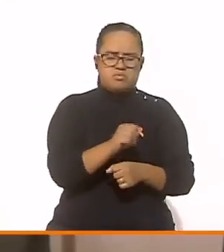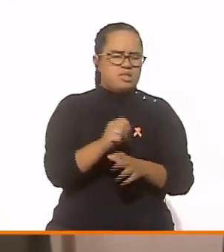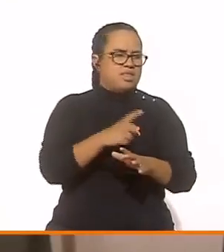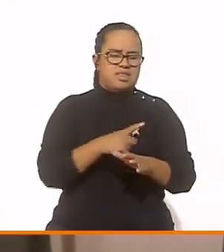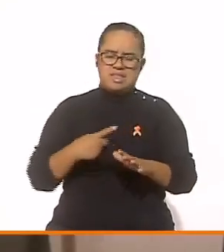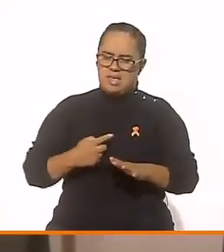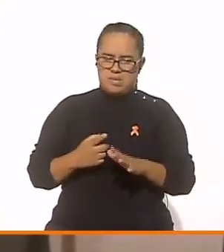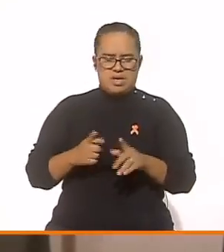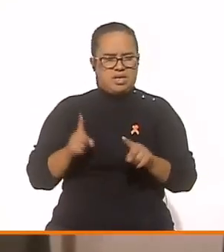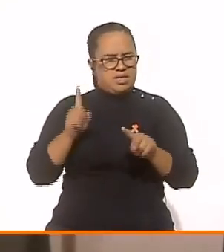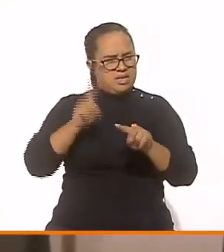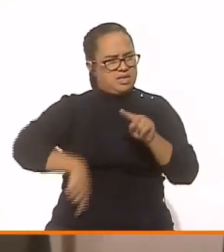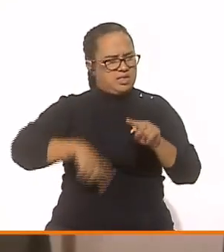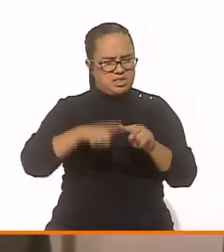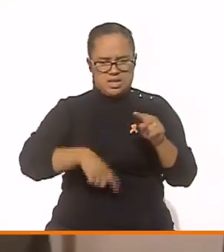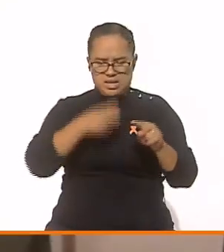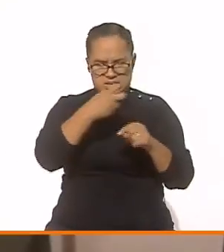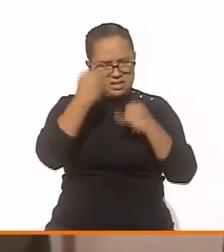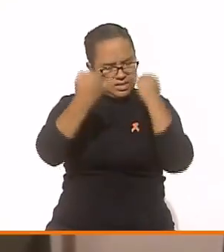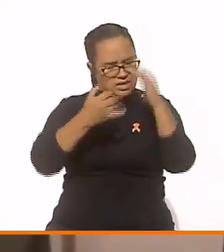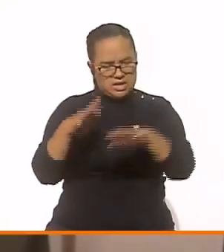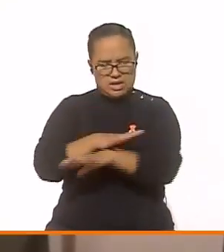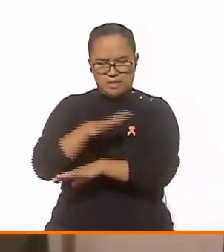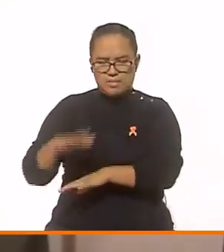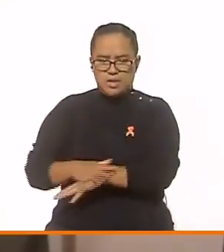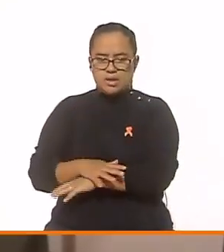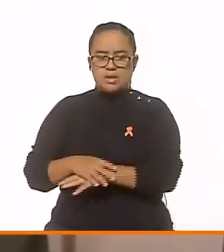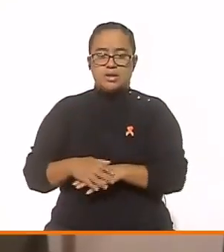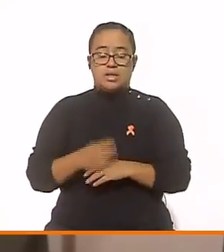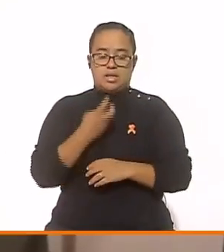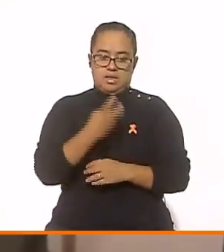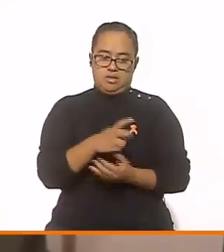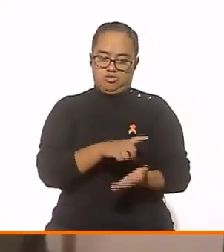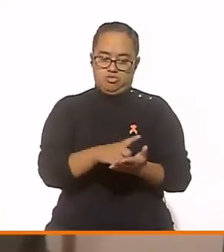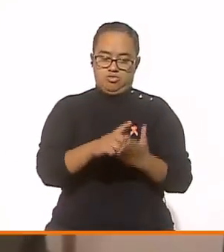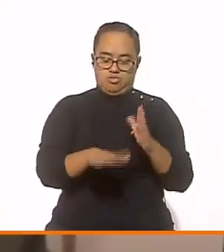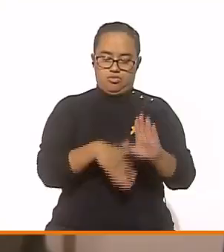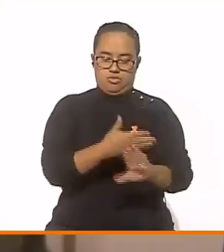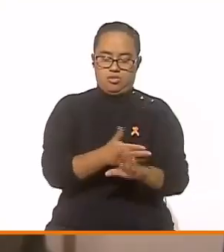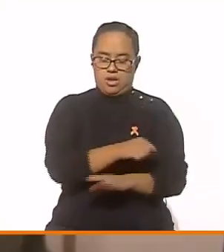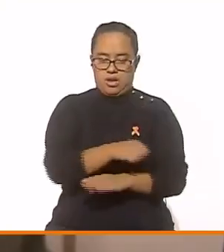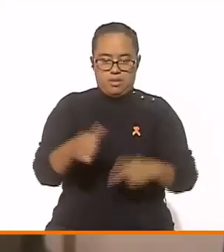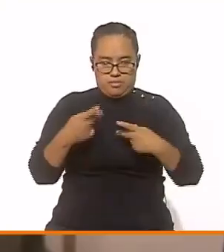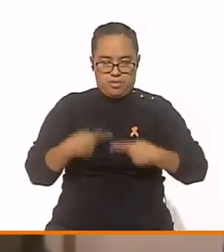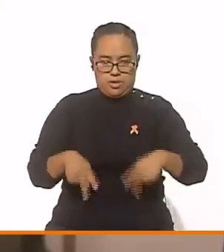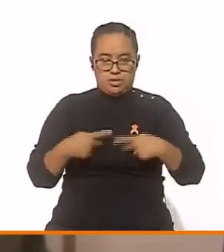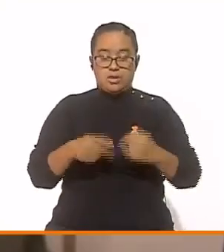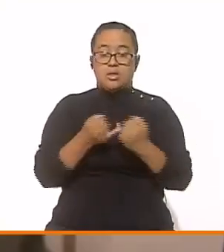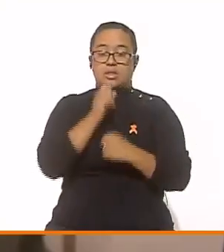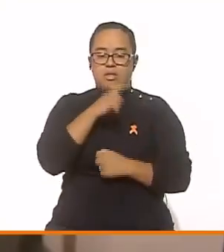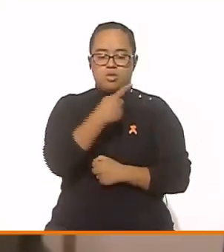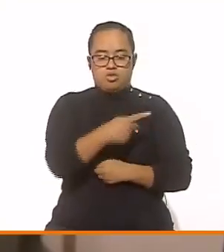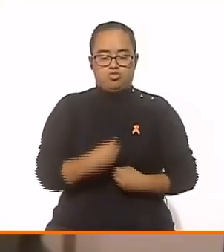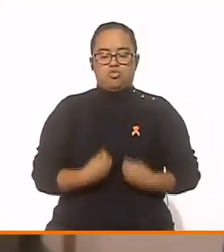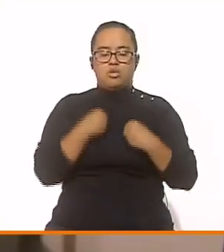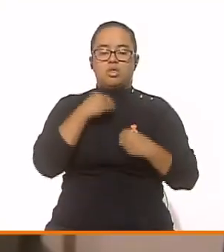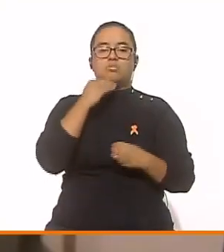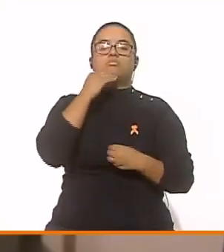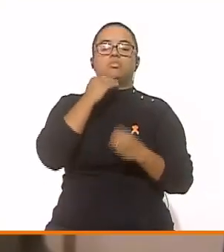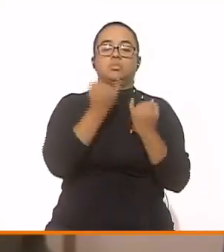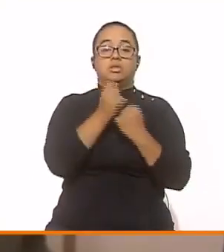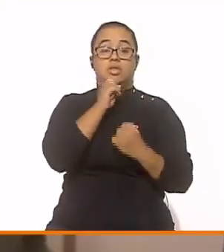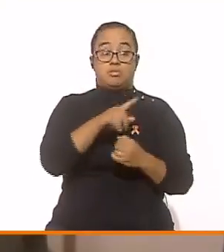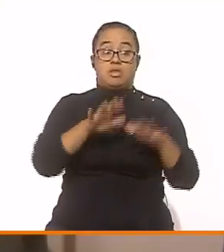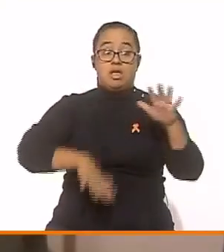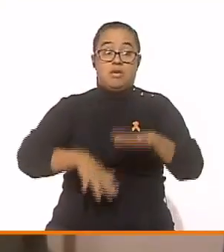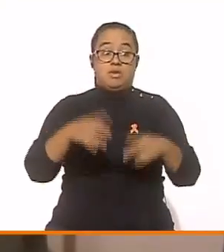entero, que atentan contra nuestros derechos humanos, pero no solamente contra nuestros derechos humanos, sino contra la dignidad y contra las vidas de las personas